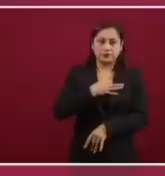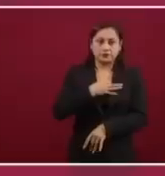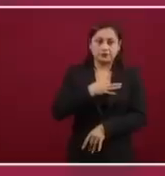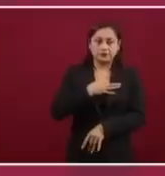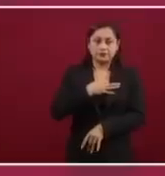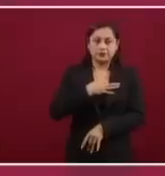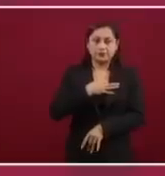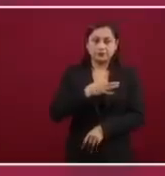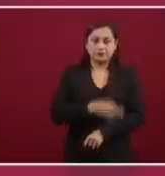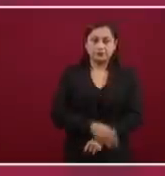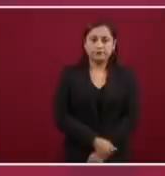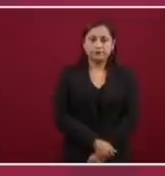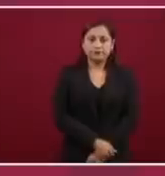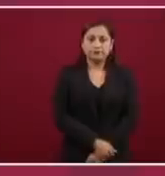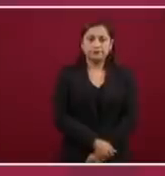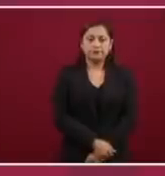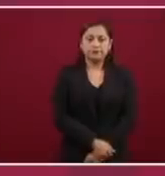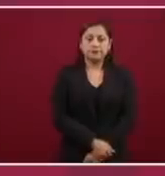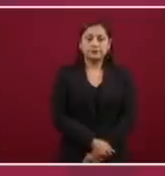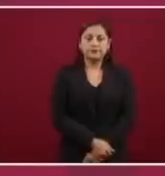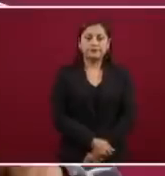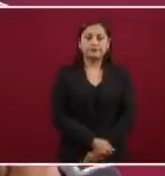De cómo